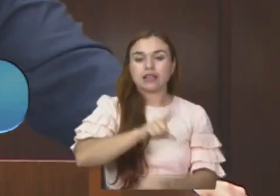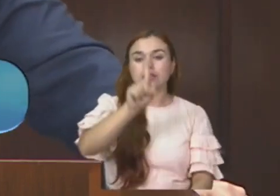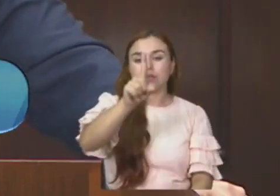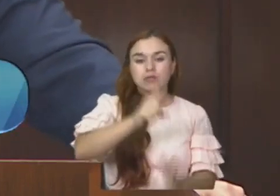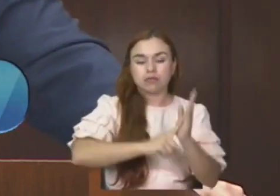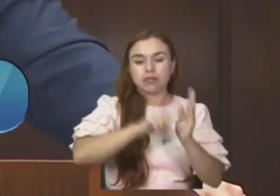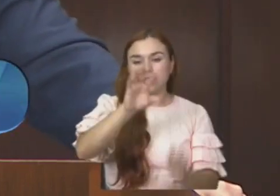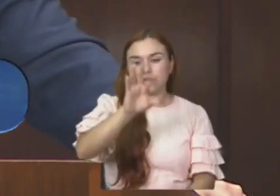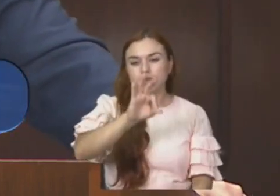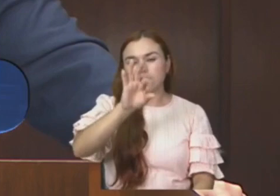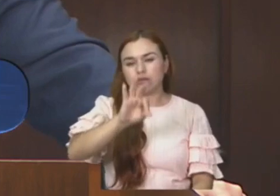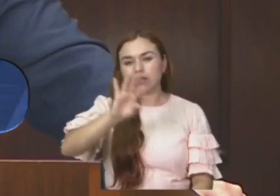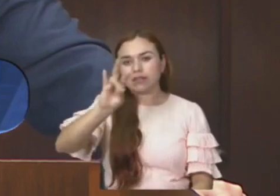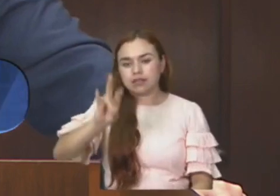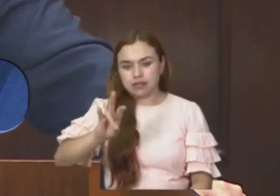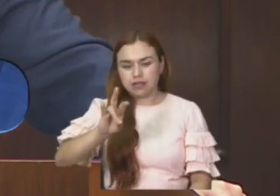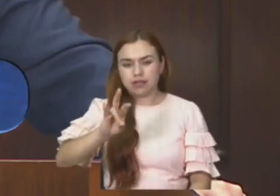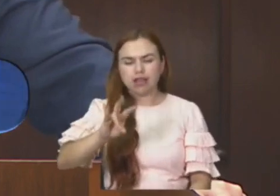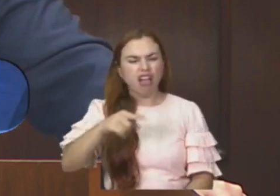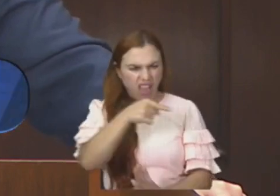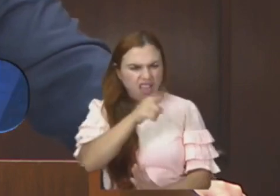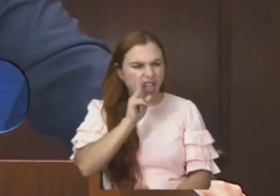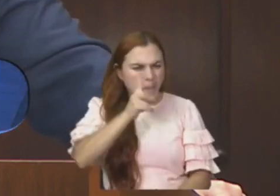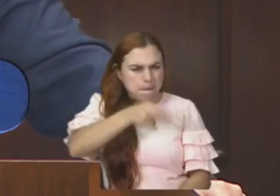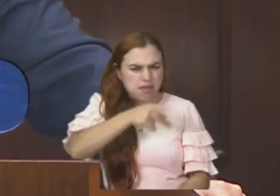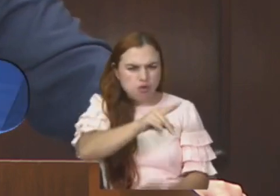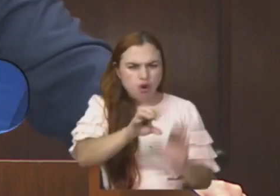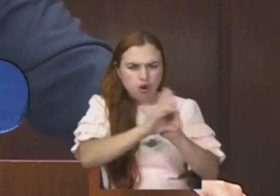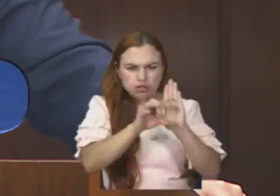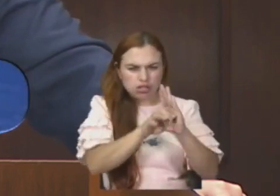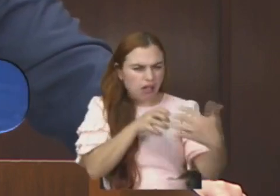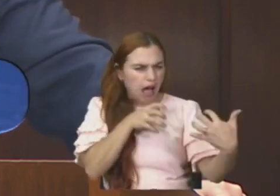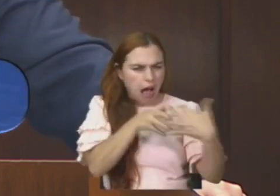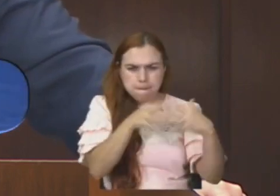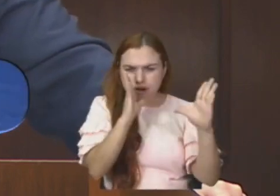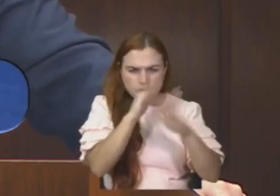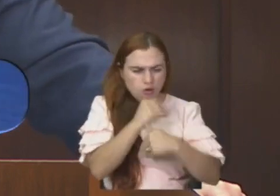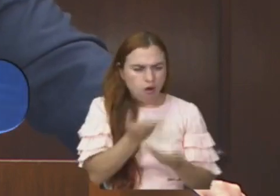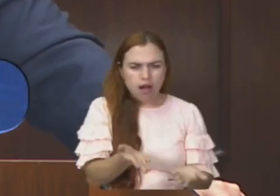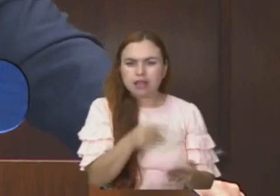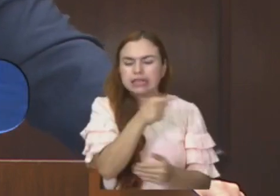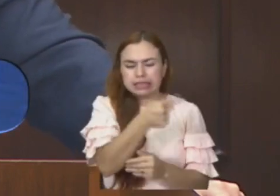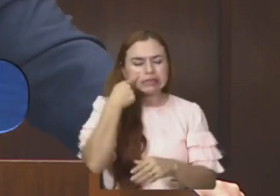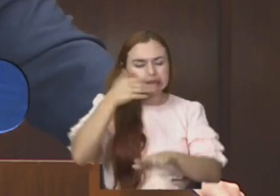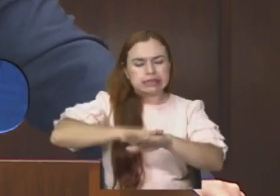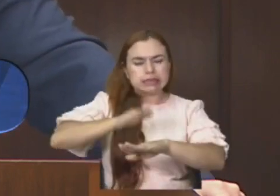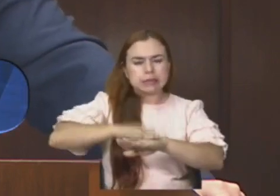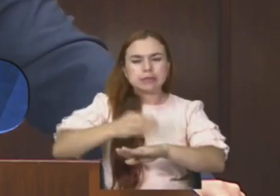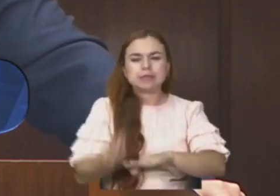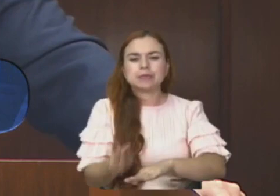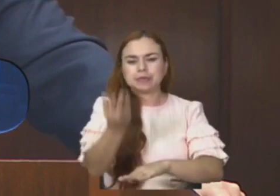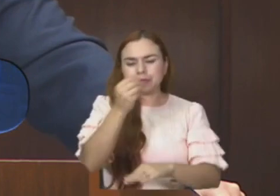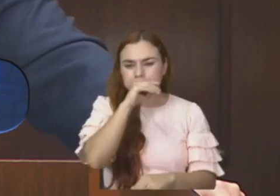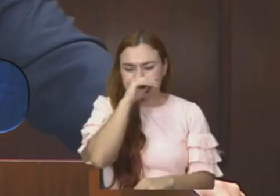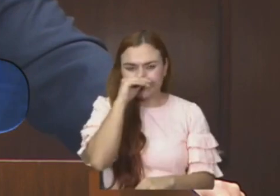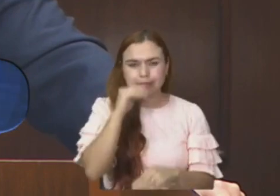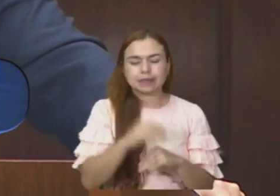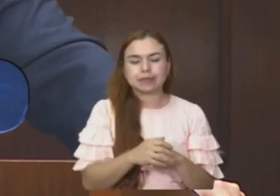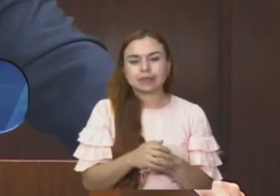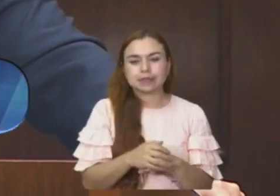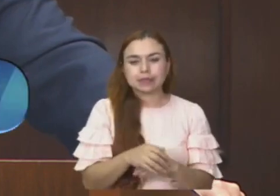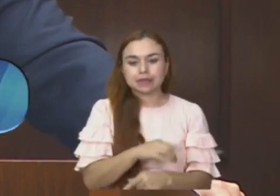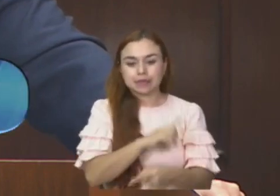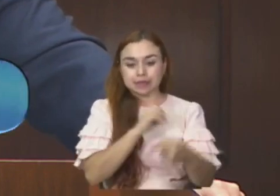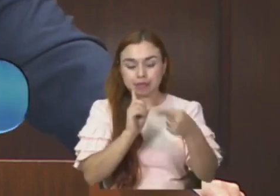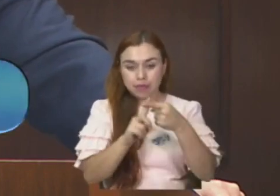inconstitucional, la empresa contaba con las siguientes exoneraciones fiscales: exoneración de impuestos sobre